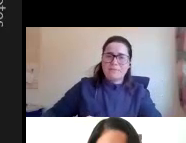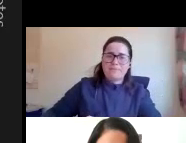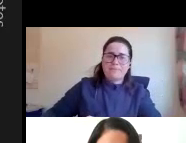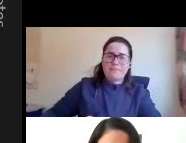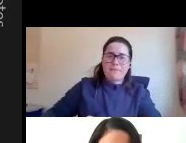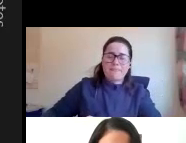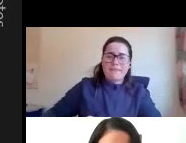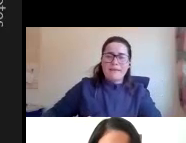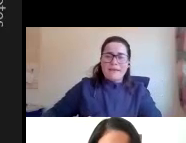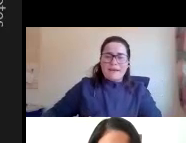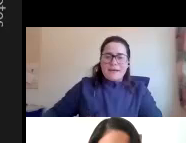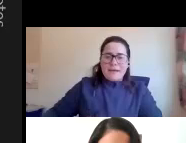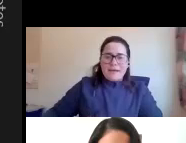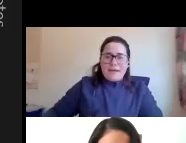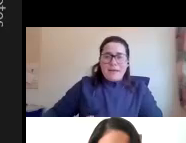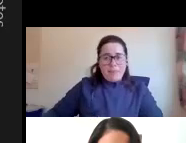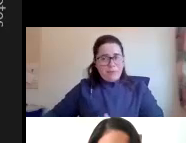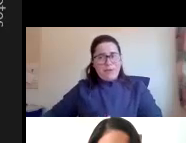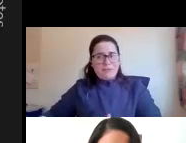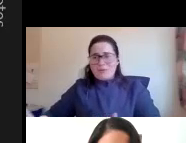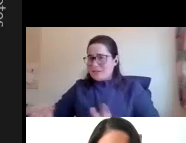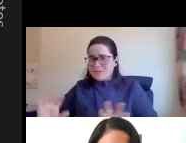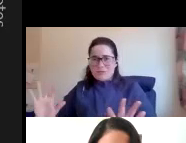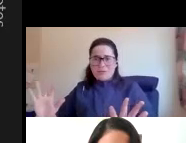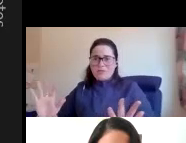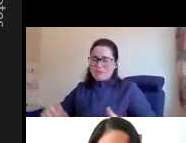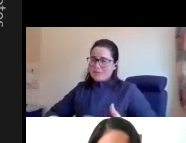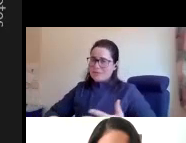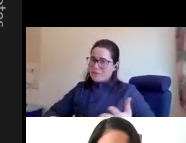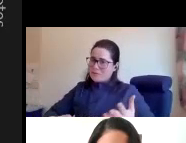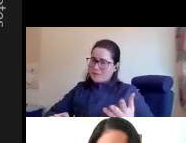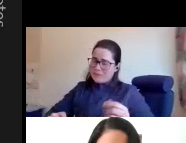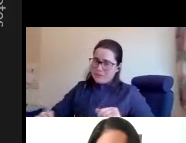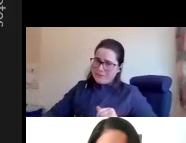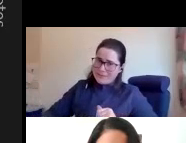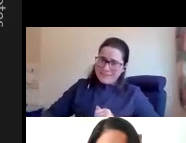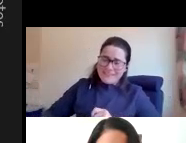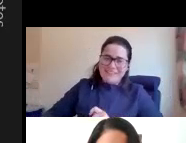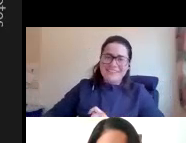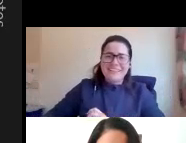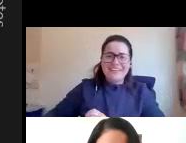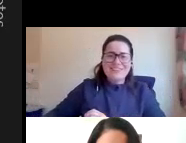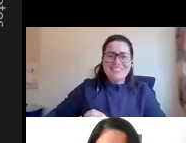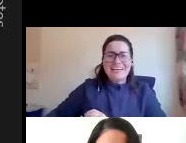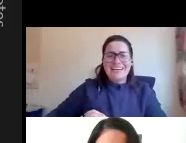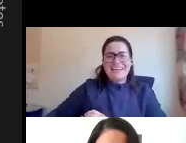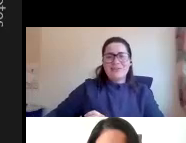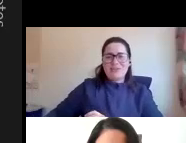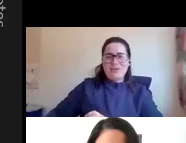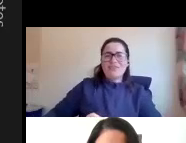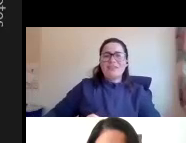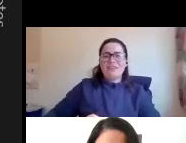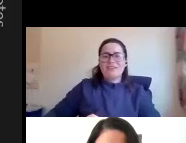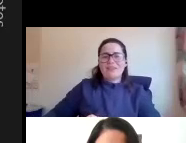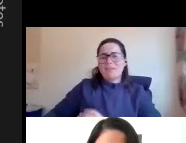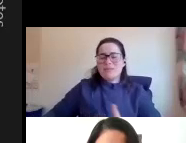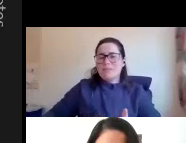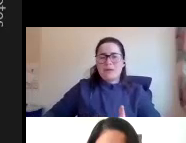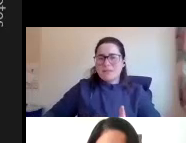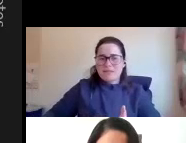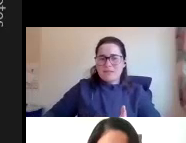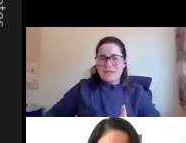al suelo. Y por último, yo sé que es un montón de información, espero todas las preguntas. Tenemos la erosión, en